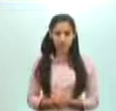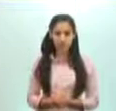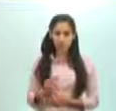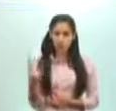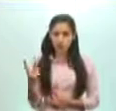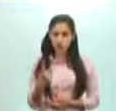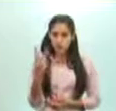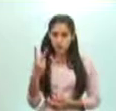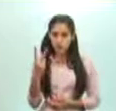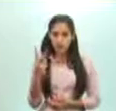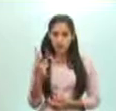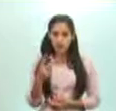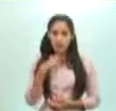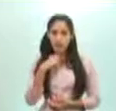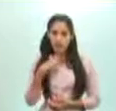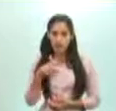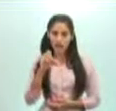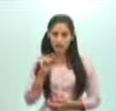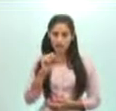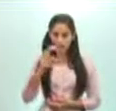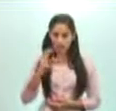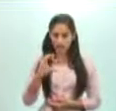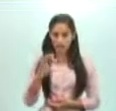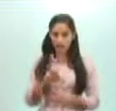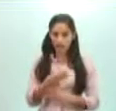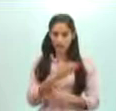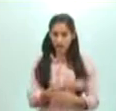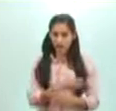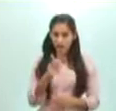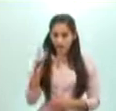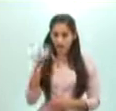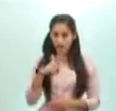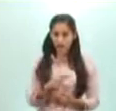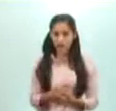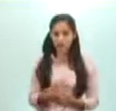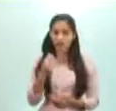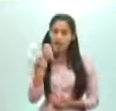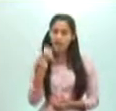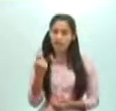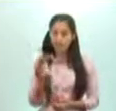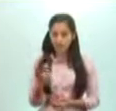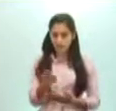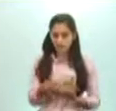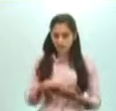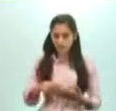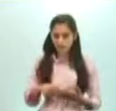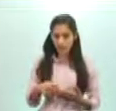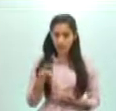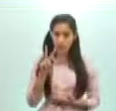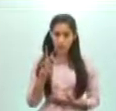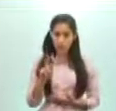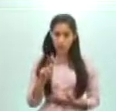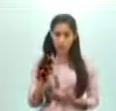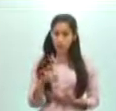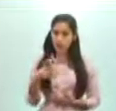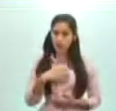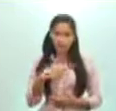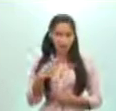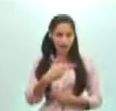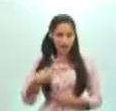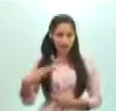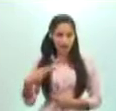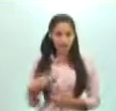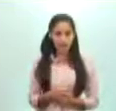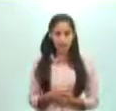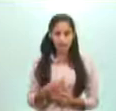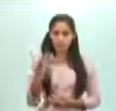dobles consonantes SC antes de esta terminación, además que se escribe con V, que no lleva H y que es